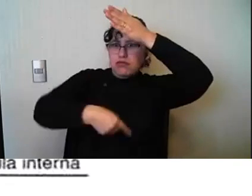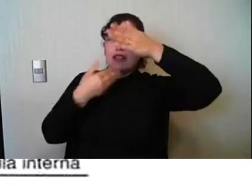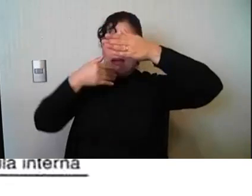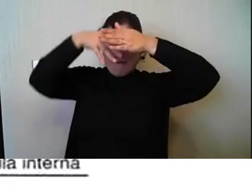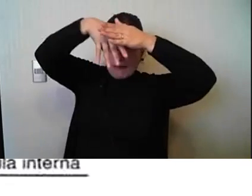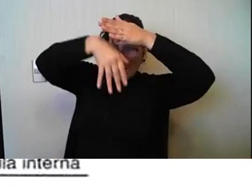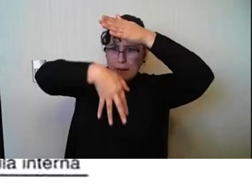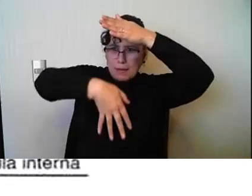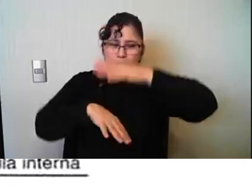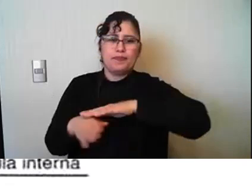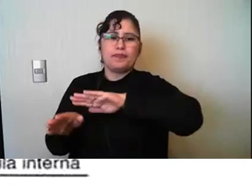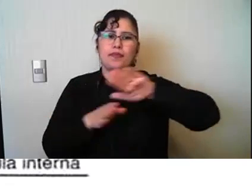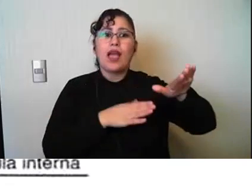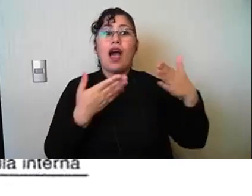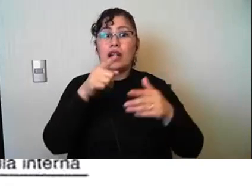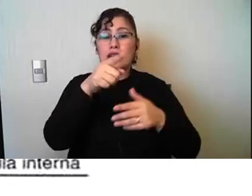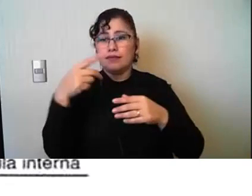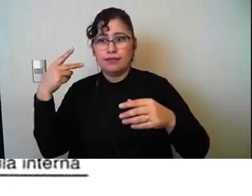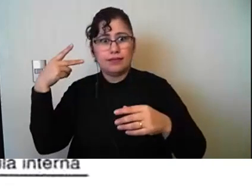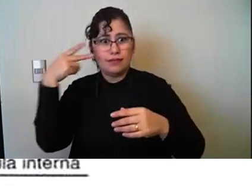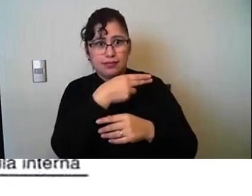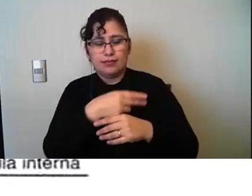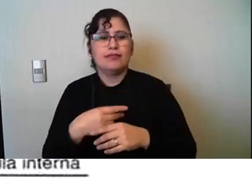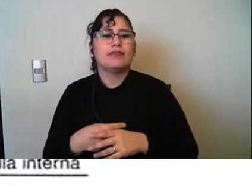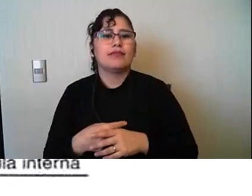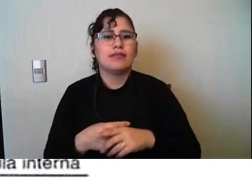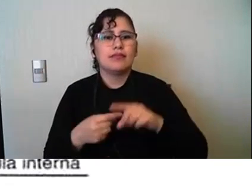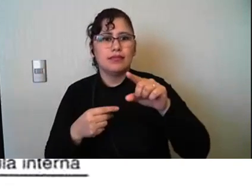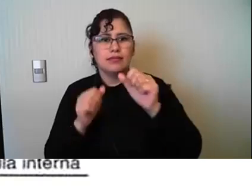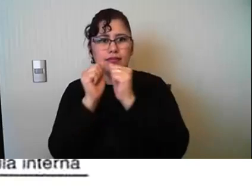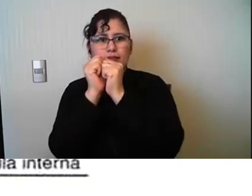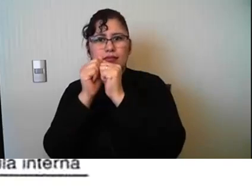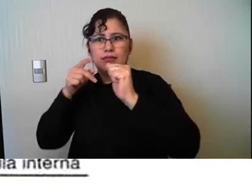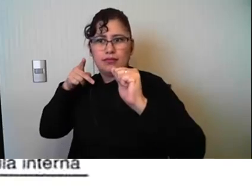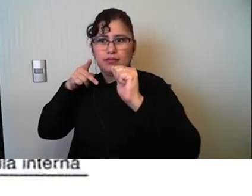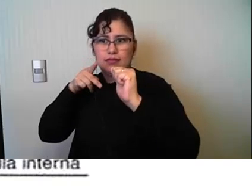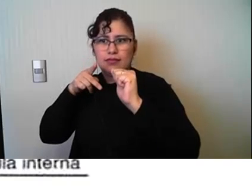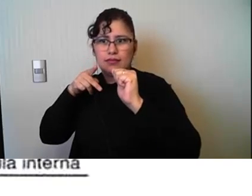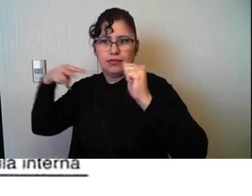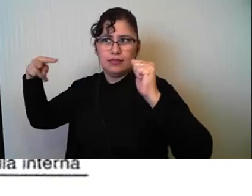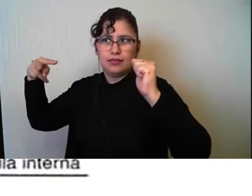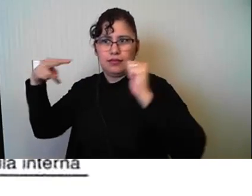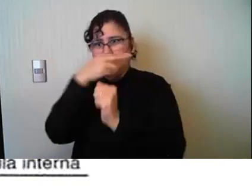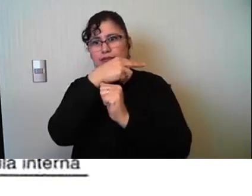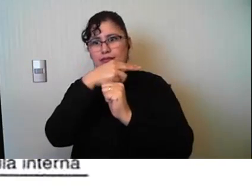Aquí hay un corte de tipo, aquí está el esquema, aquí está el tipo de corte, que es un corte transversal,